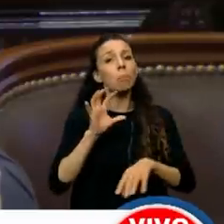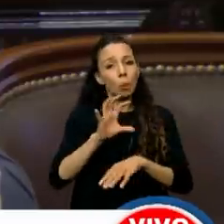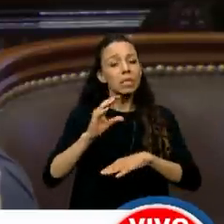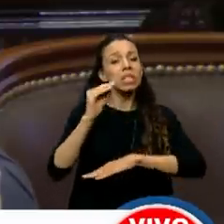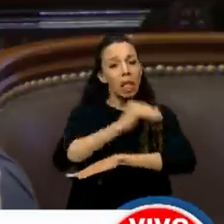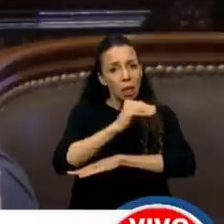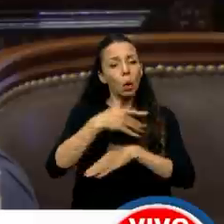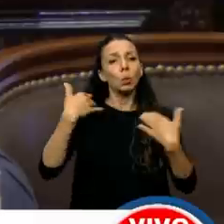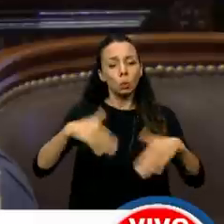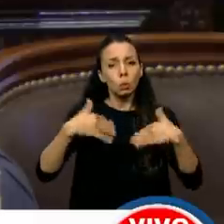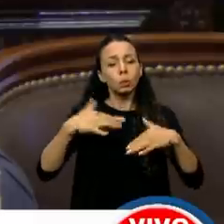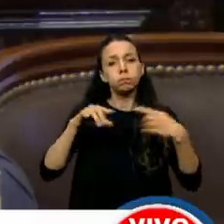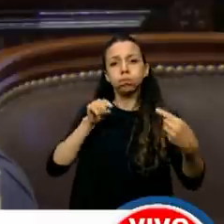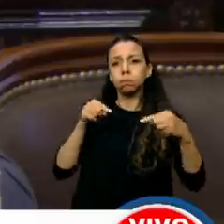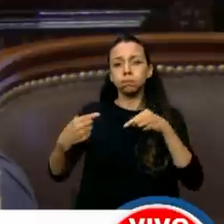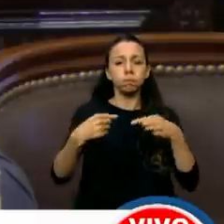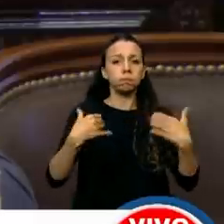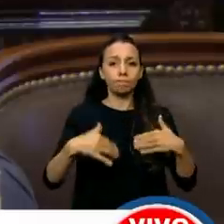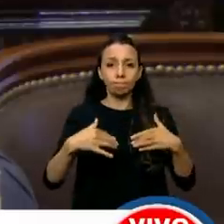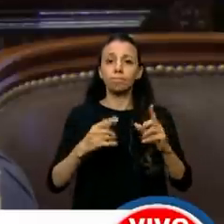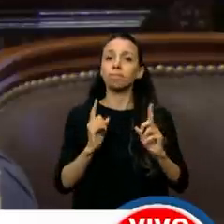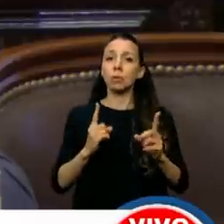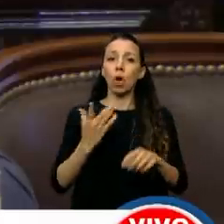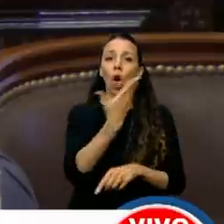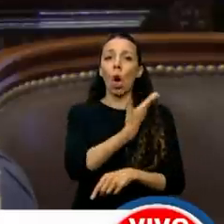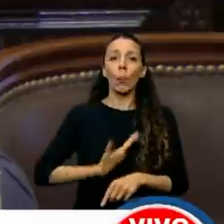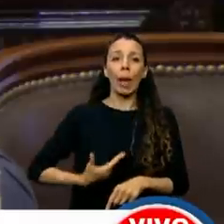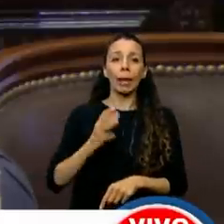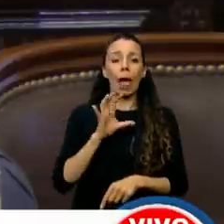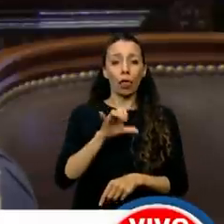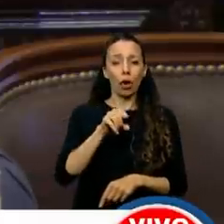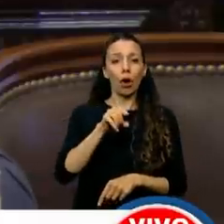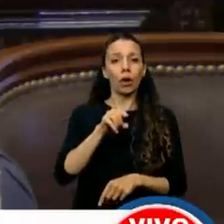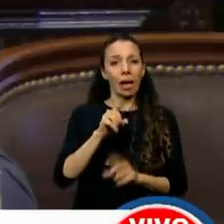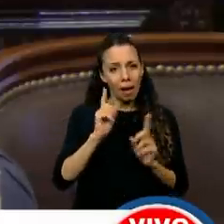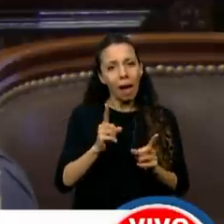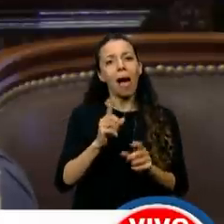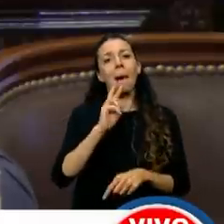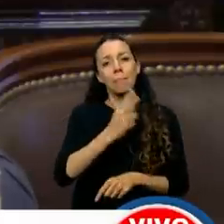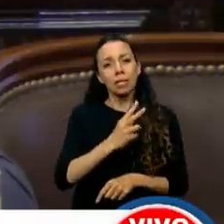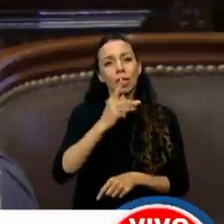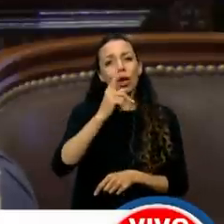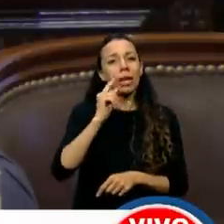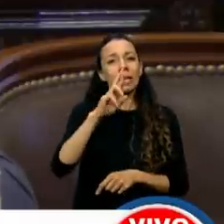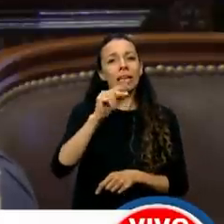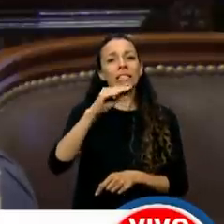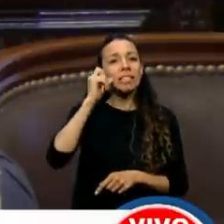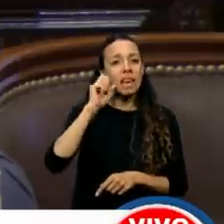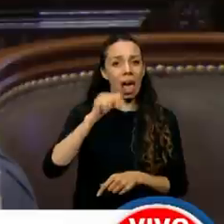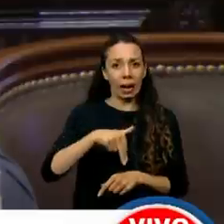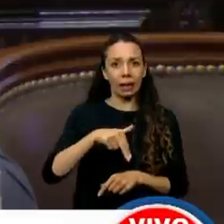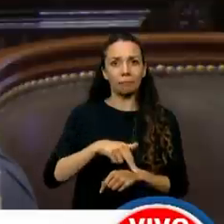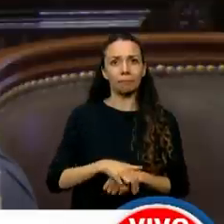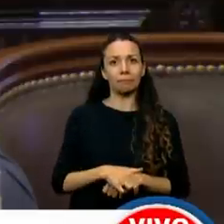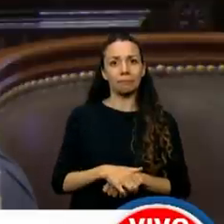y sobre todo por nuestra gobernadora que lleva el apellido kirchner pero que con muchas dificultades